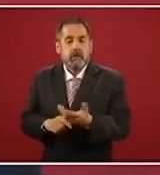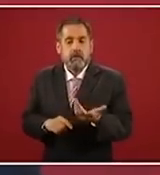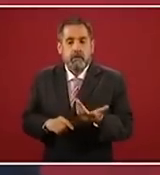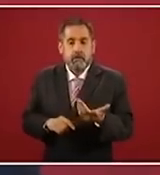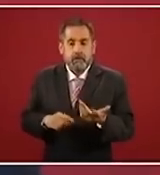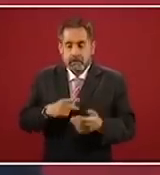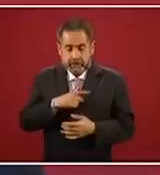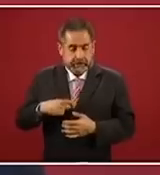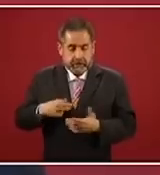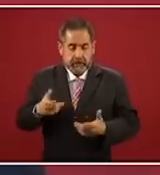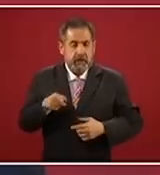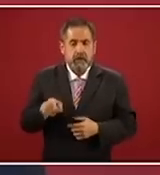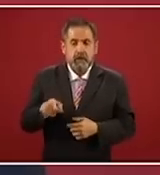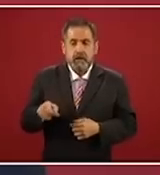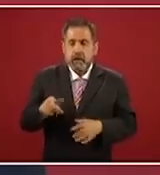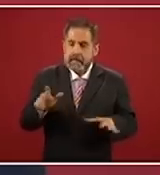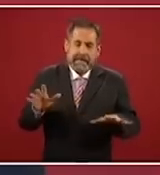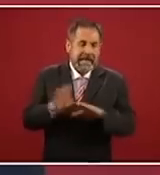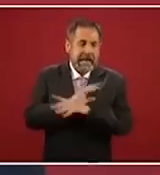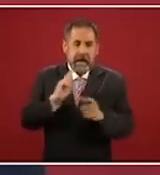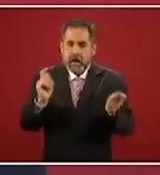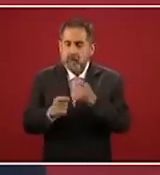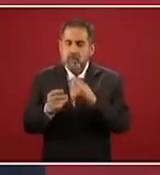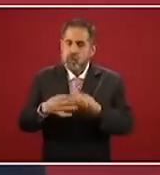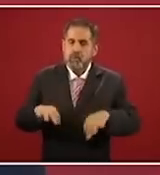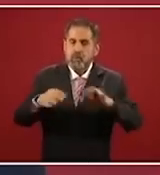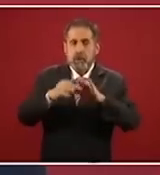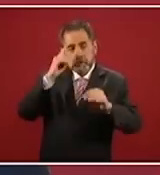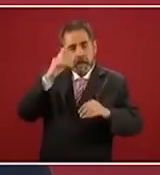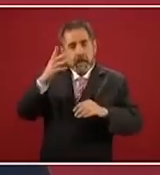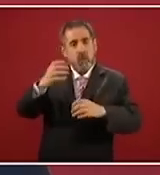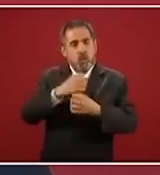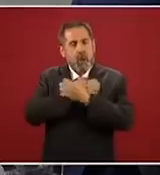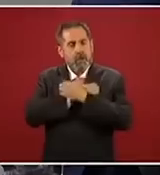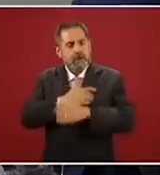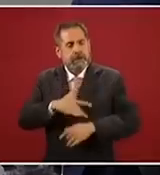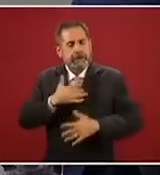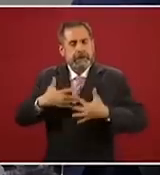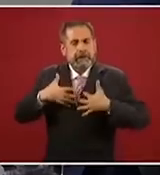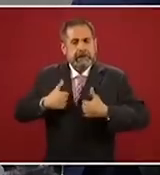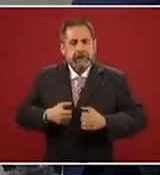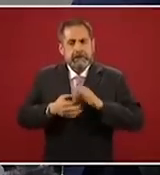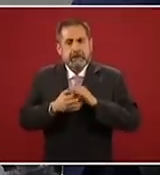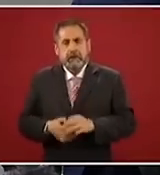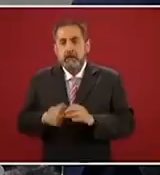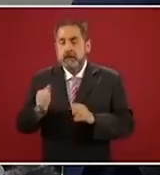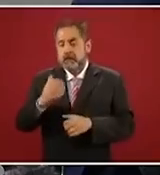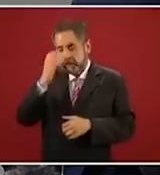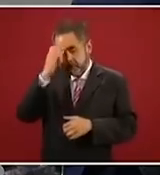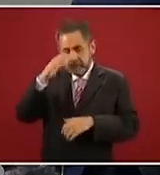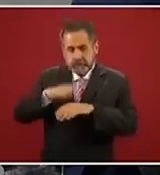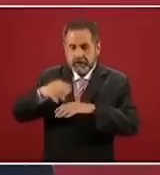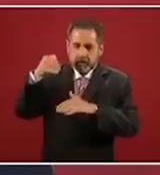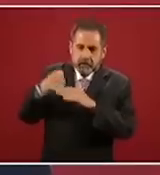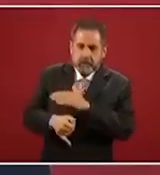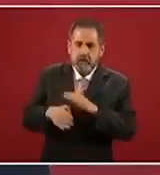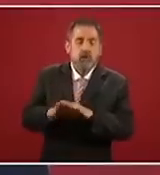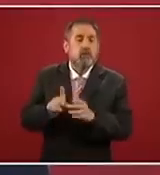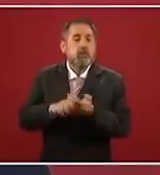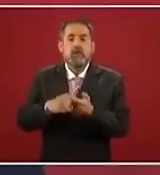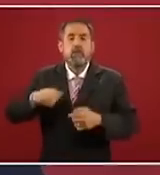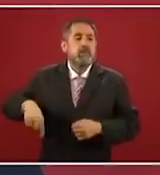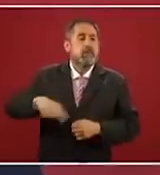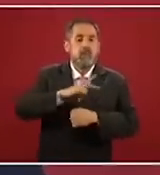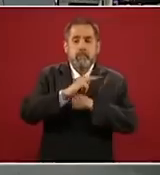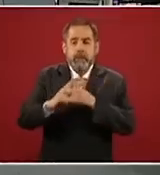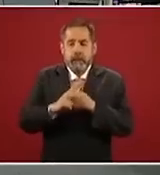dé un cambio importante hacia una educación humanista y además hacia el conocimiento profundo de nuestro país y